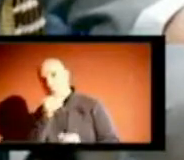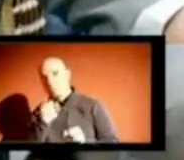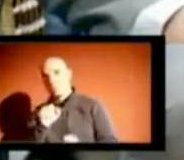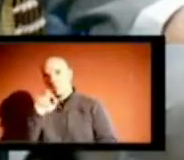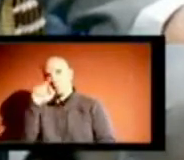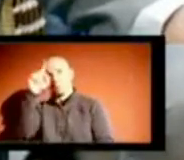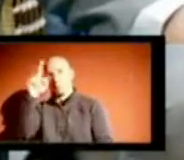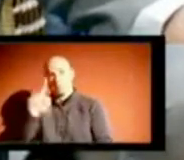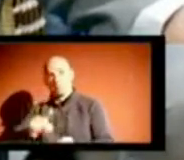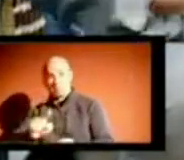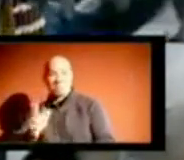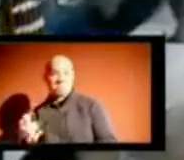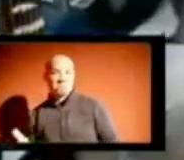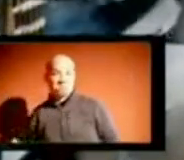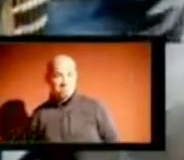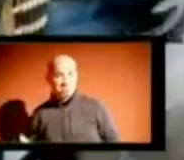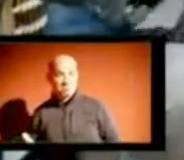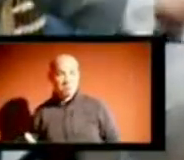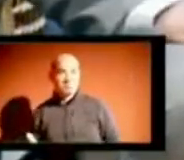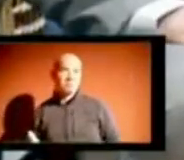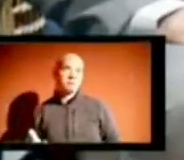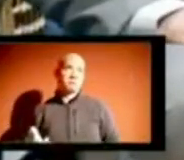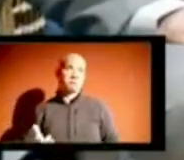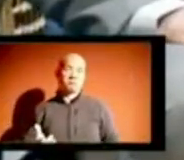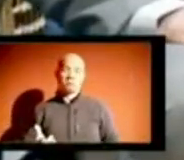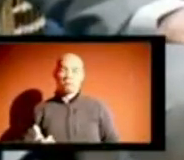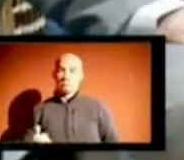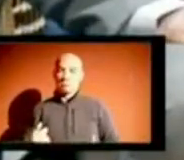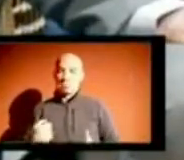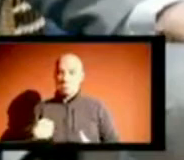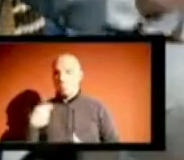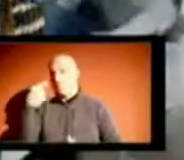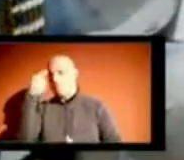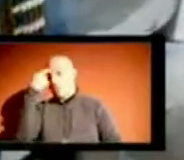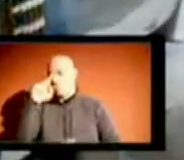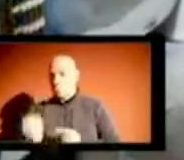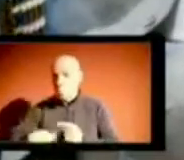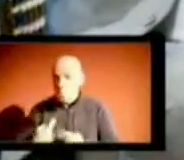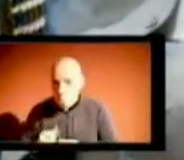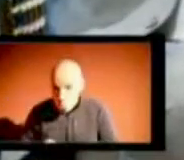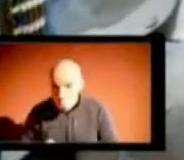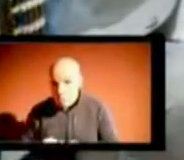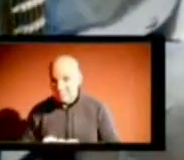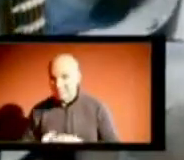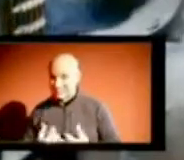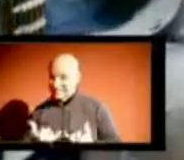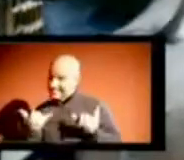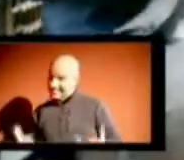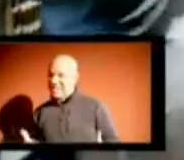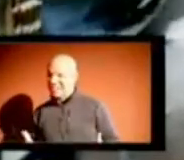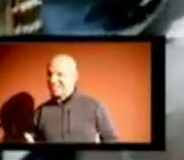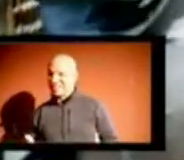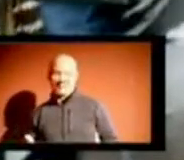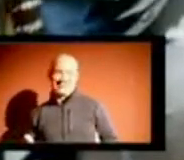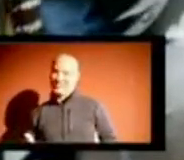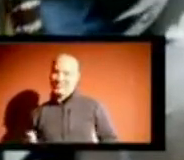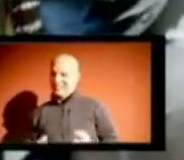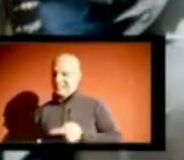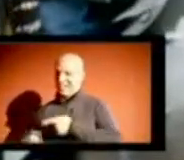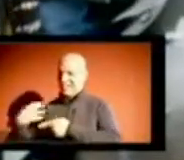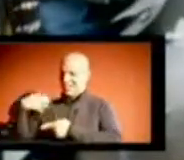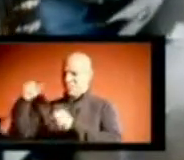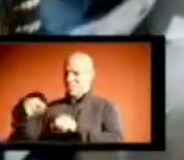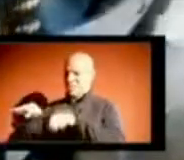reducir. El momento, pienso yo, el secretario puede hablar ahora en detalle, no debe ser ahora. O sea, estamos